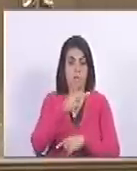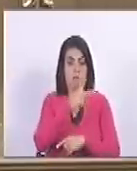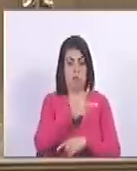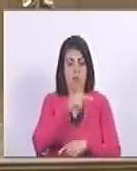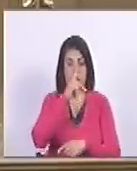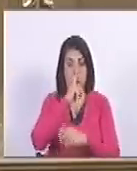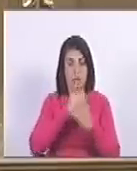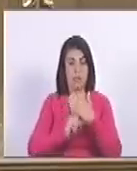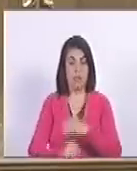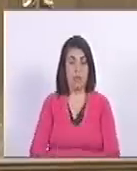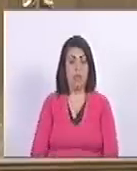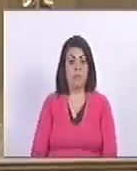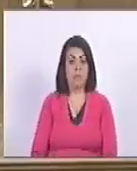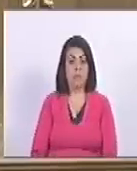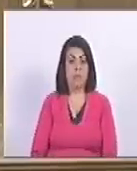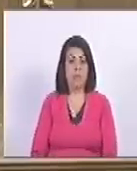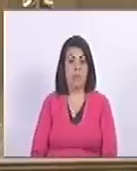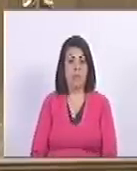para el próximo año.